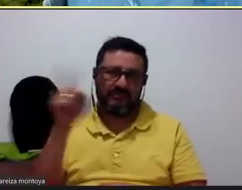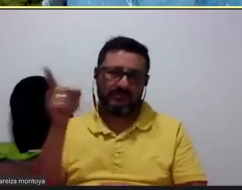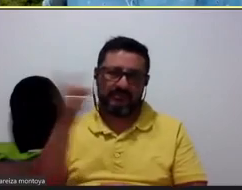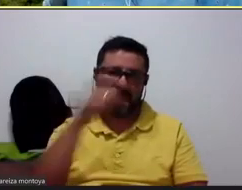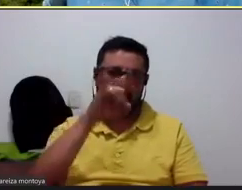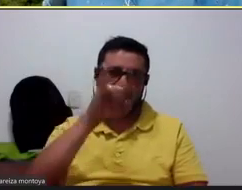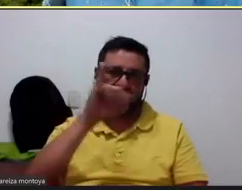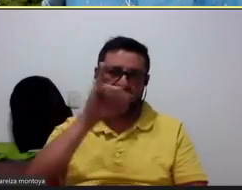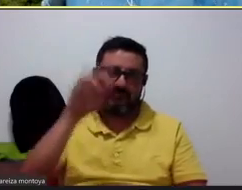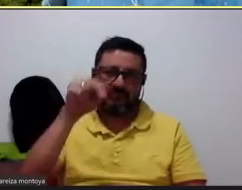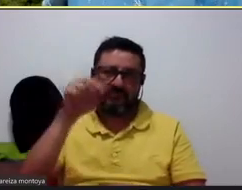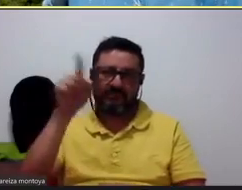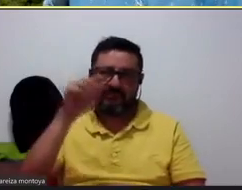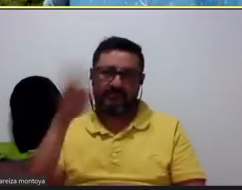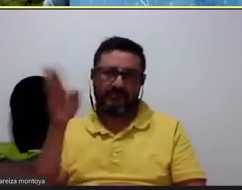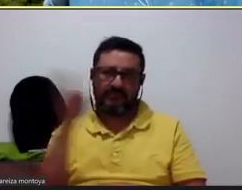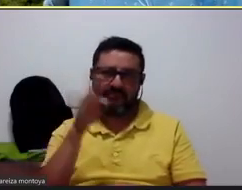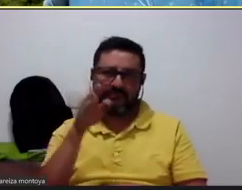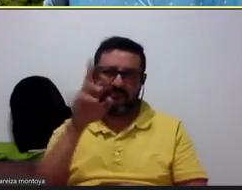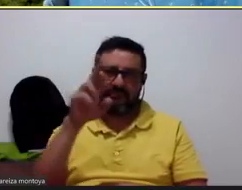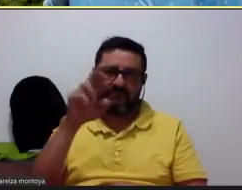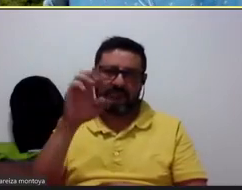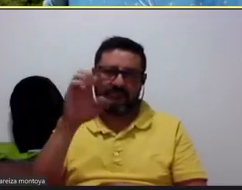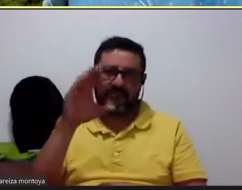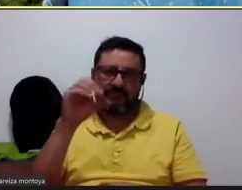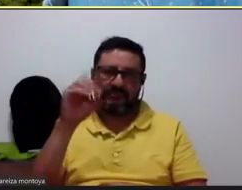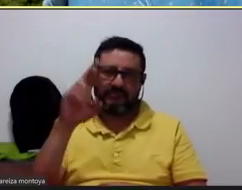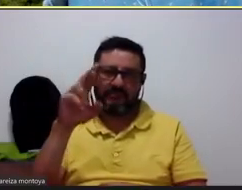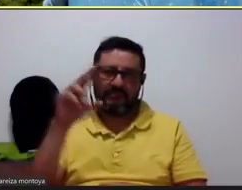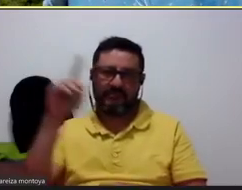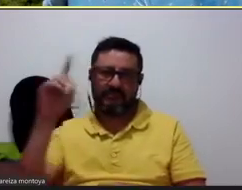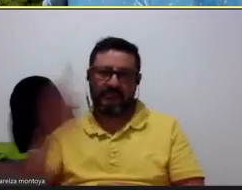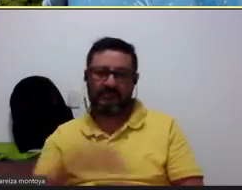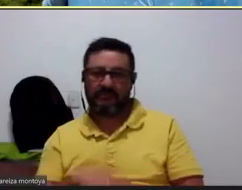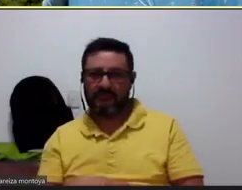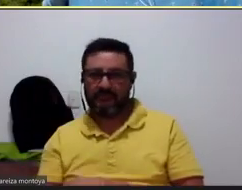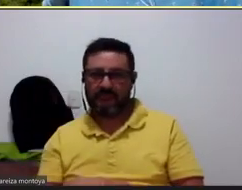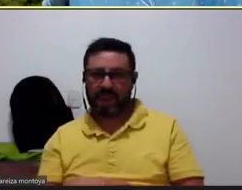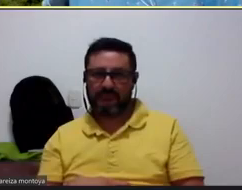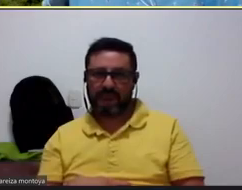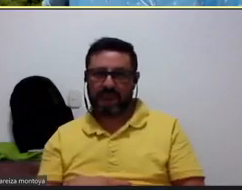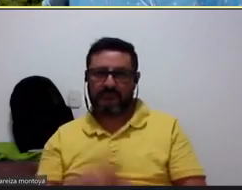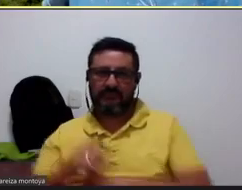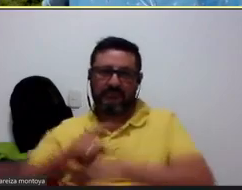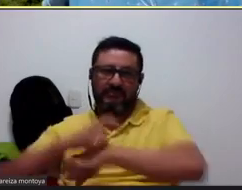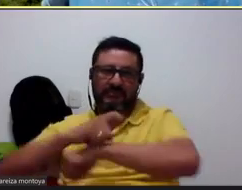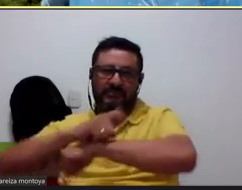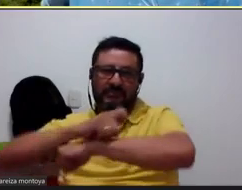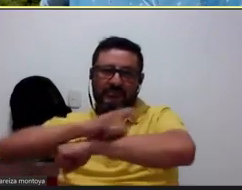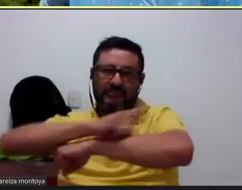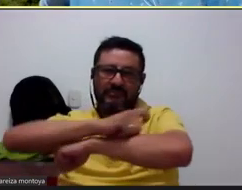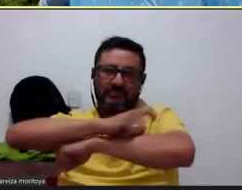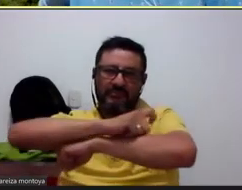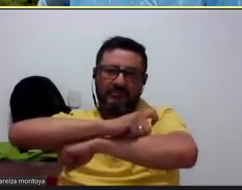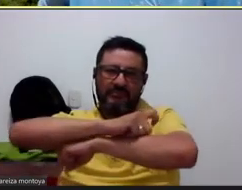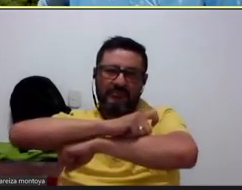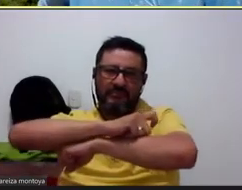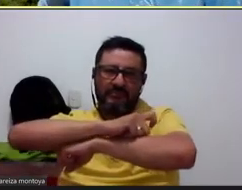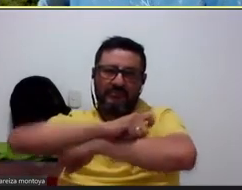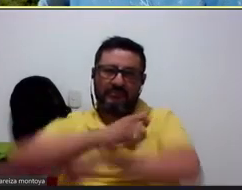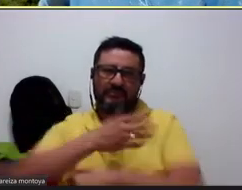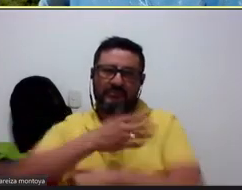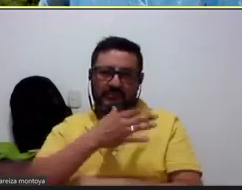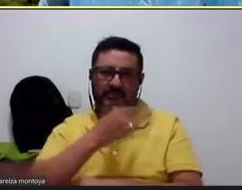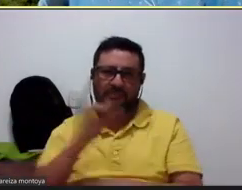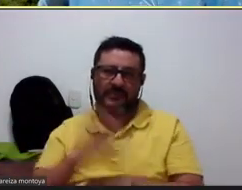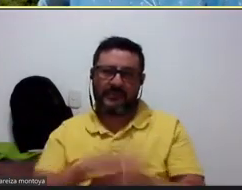ahí hay un dicho que es más bravo un gusano de guayaba. Eso para decir que no hace nada. Pero